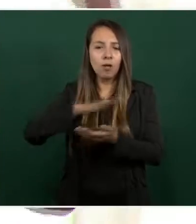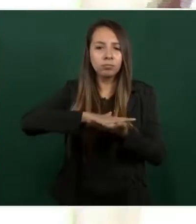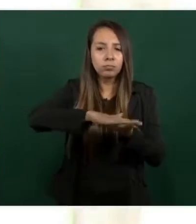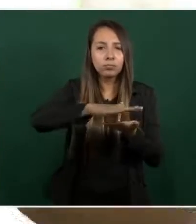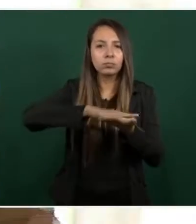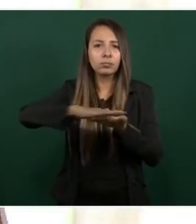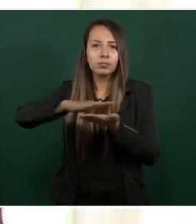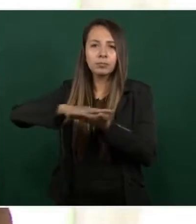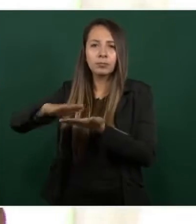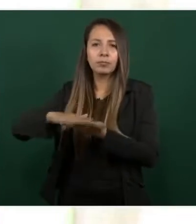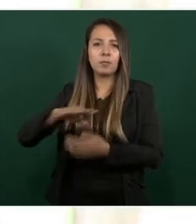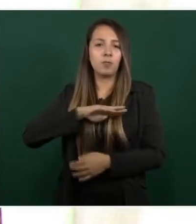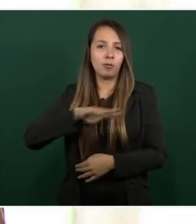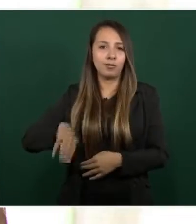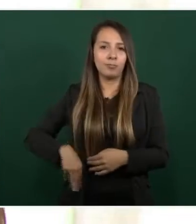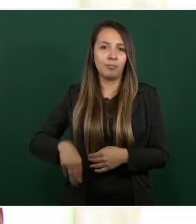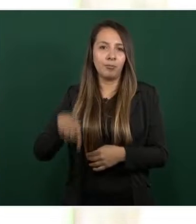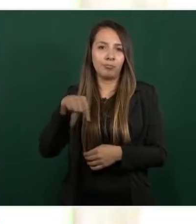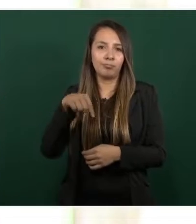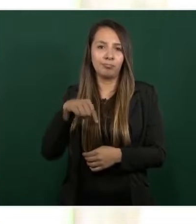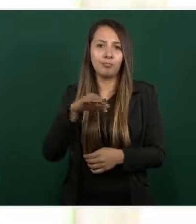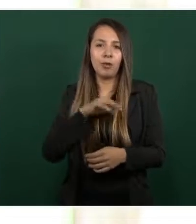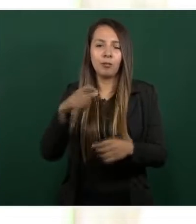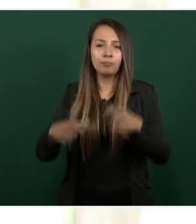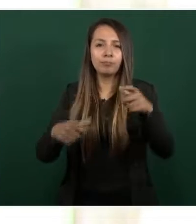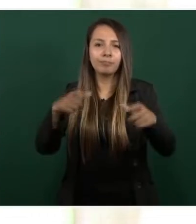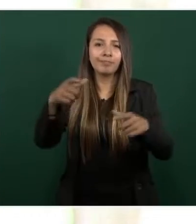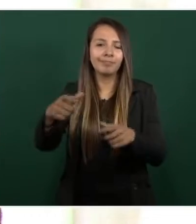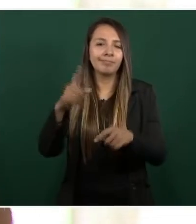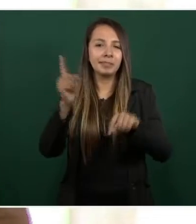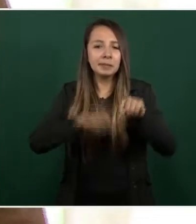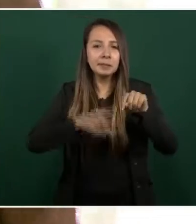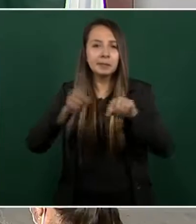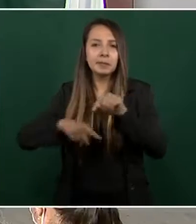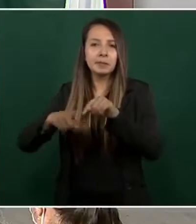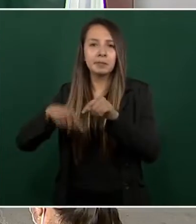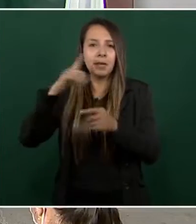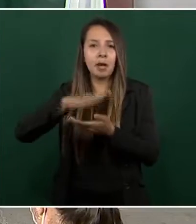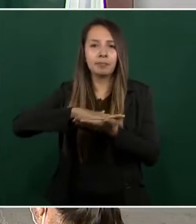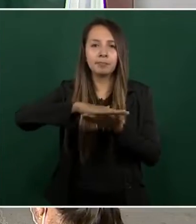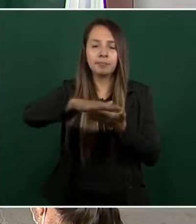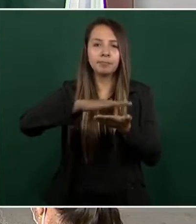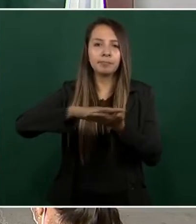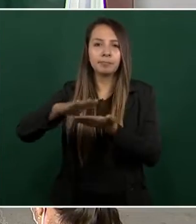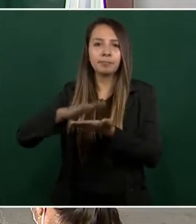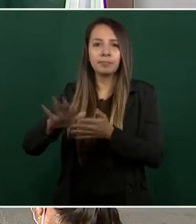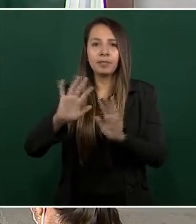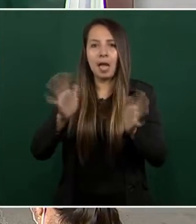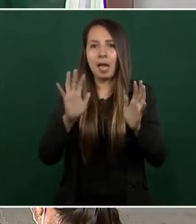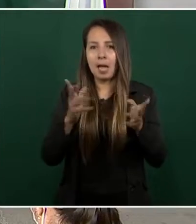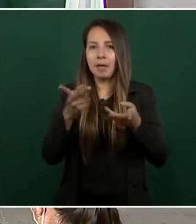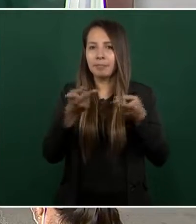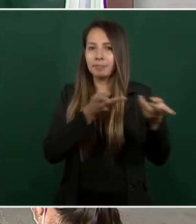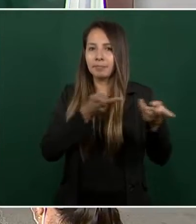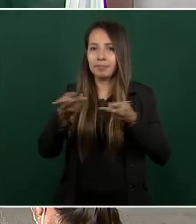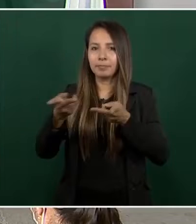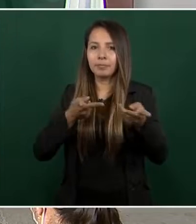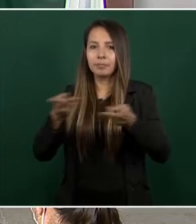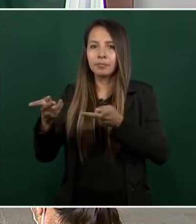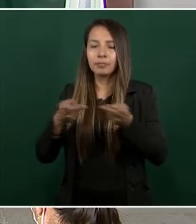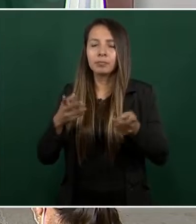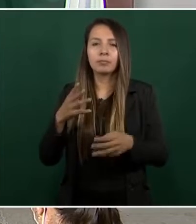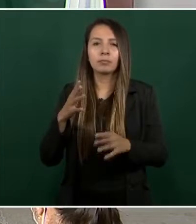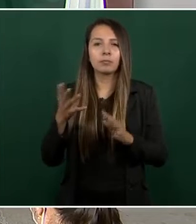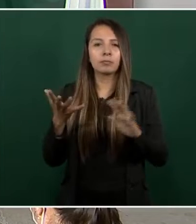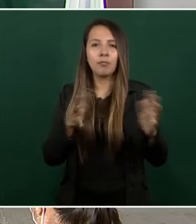en los municipios en donde se está organizando este programa. Ya tenemos alrededor